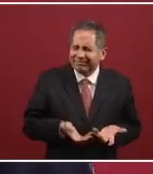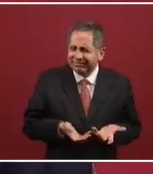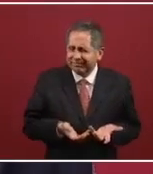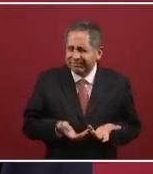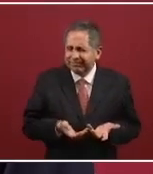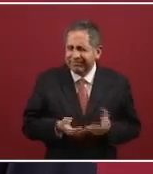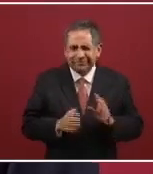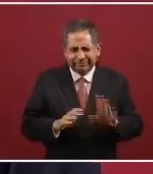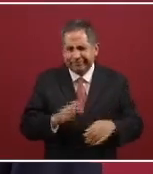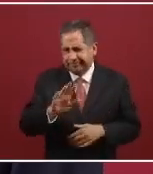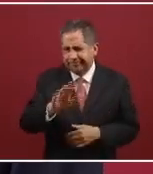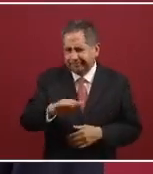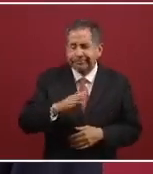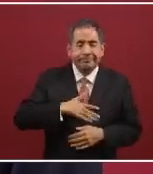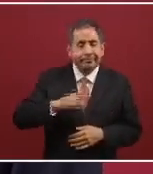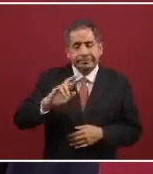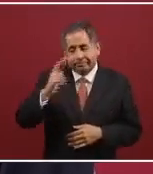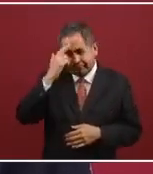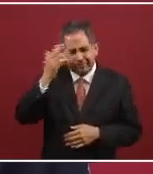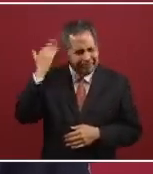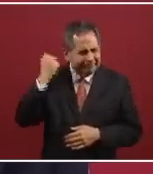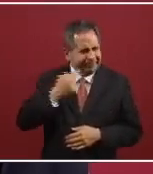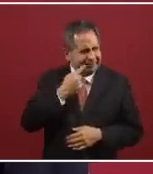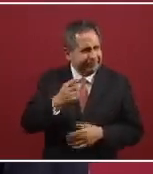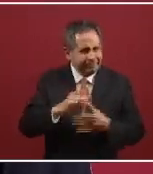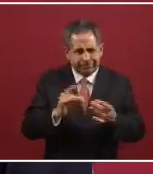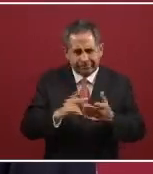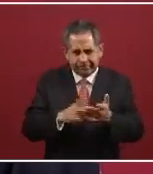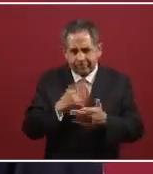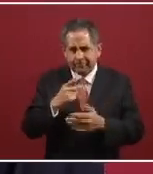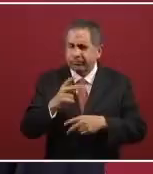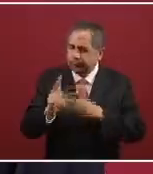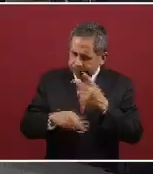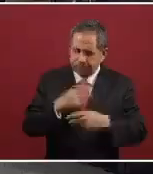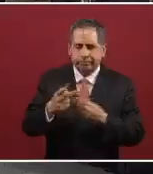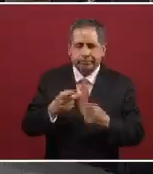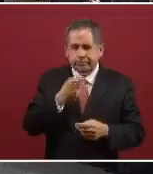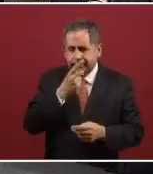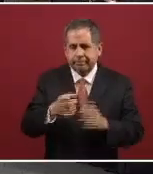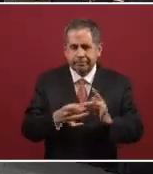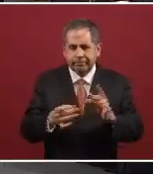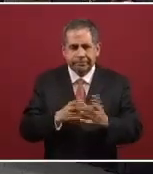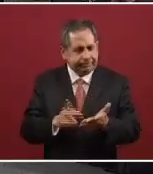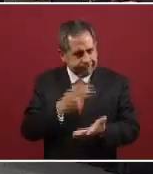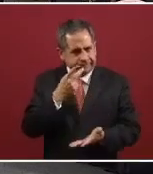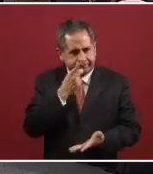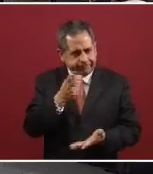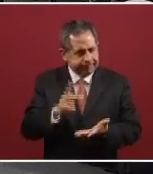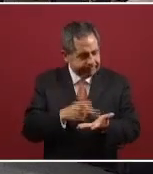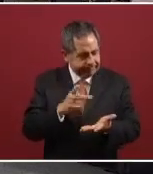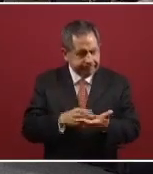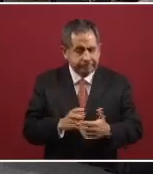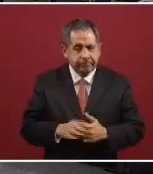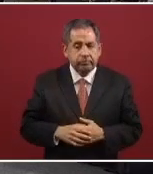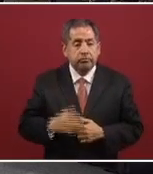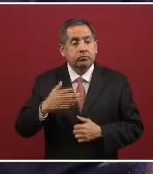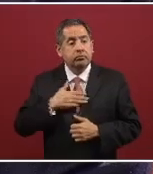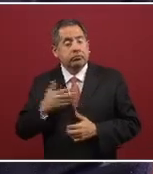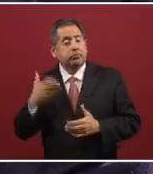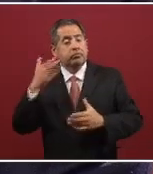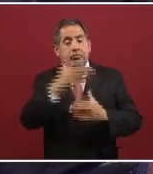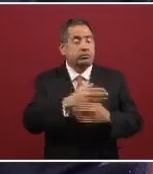Yo recuerdo que cuando, ya se los comenté una vez, pero no está de más repetirlo, iba yo a